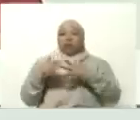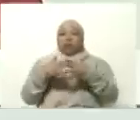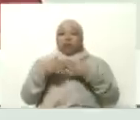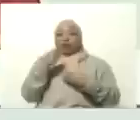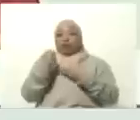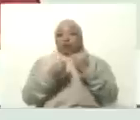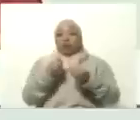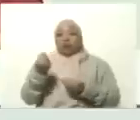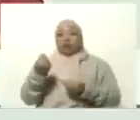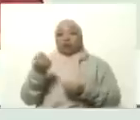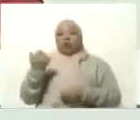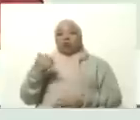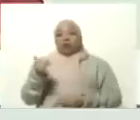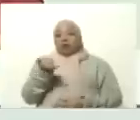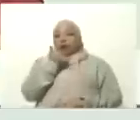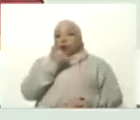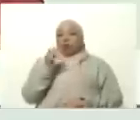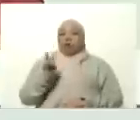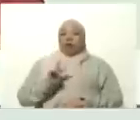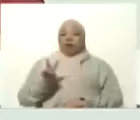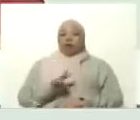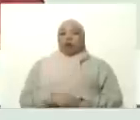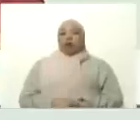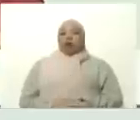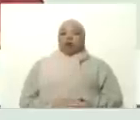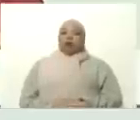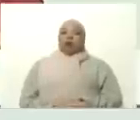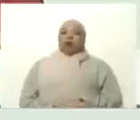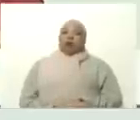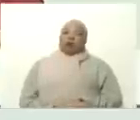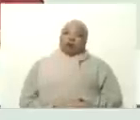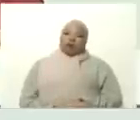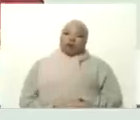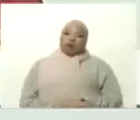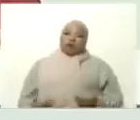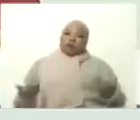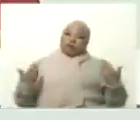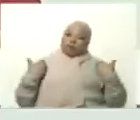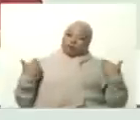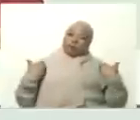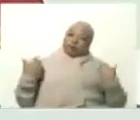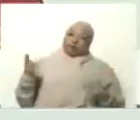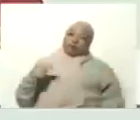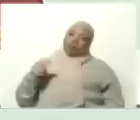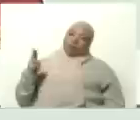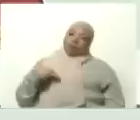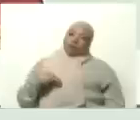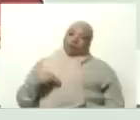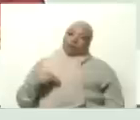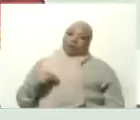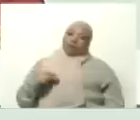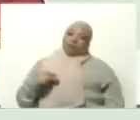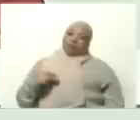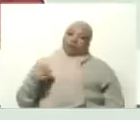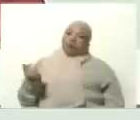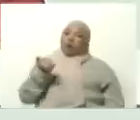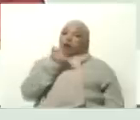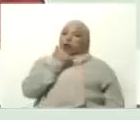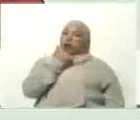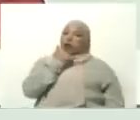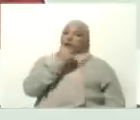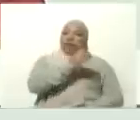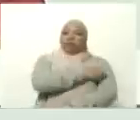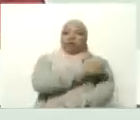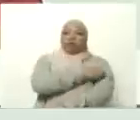Ellos no van a admitir que se equivocaron con Venezuela. Ellos no van a admitir nunca que se equivocaron con la